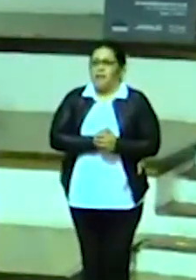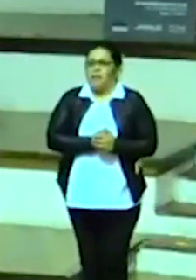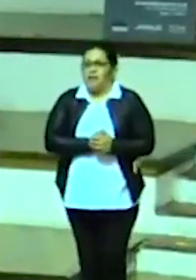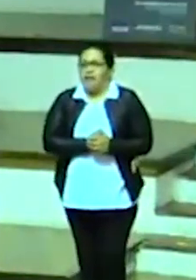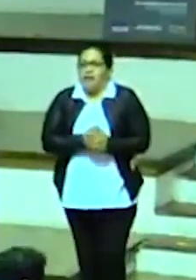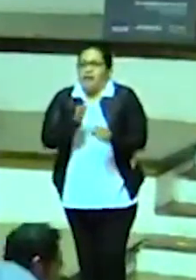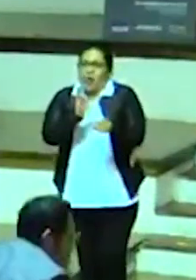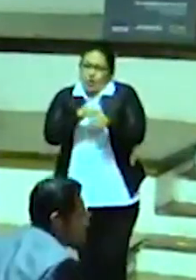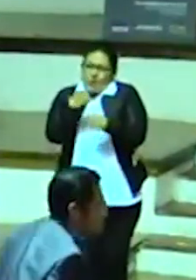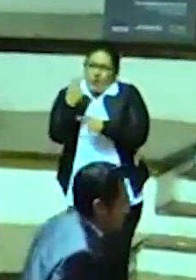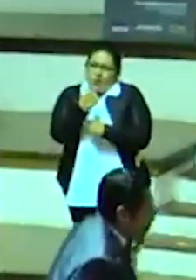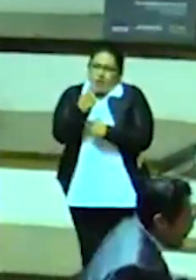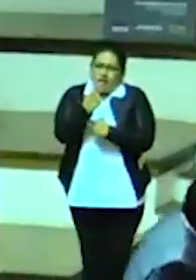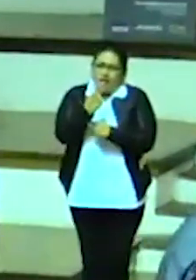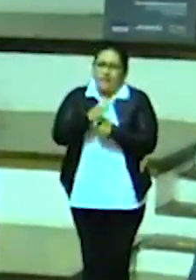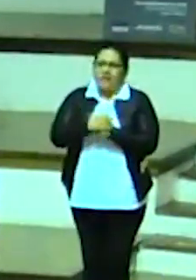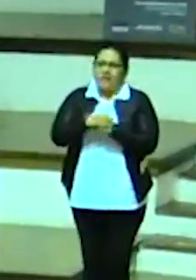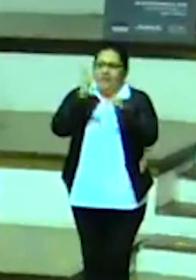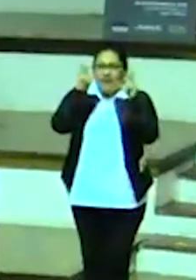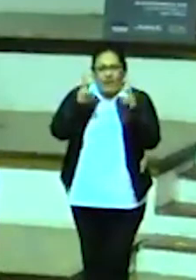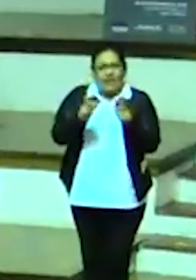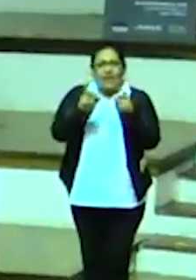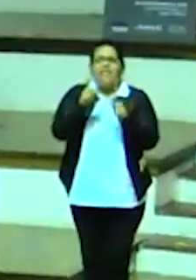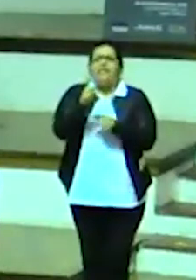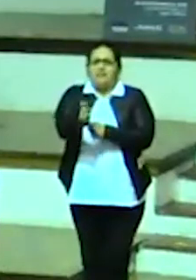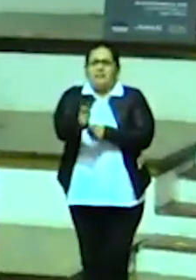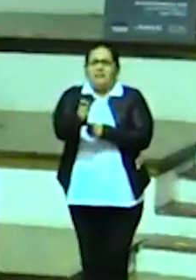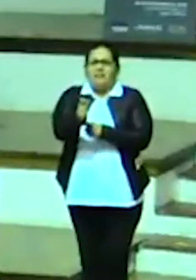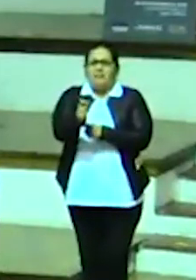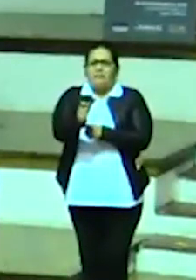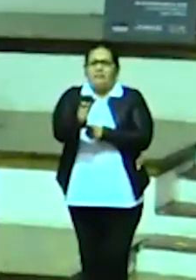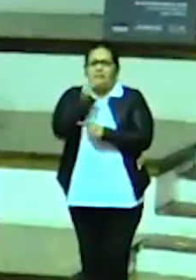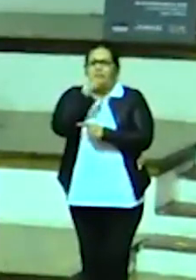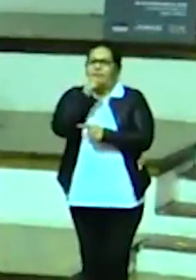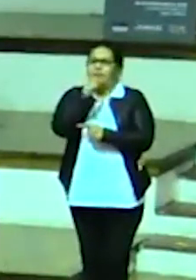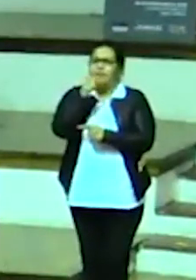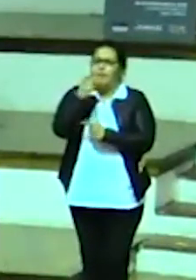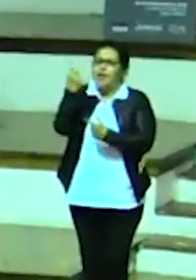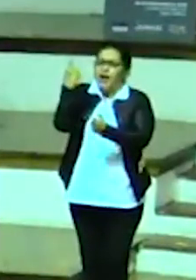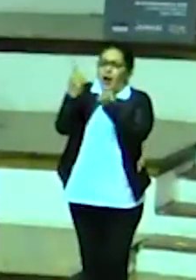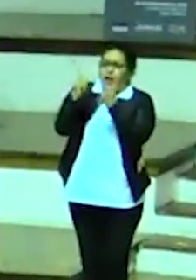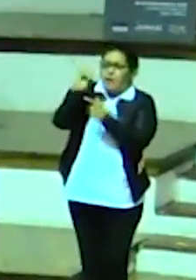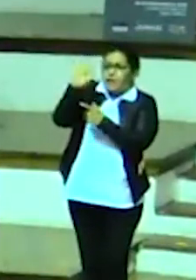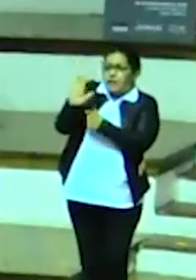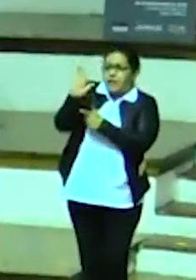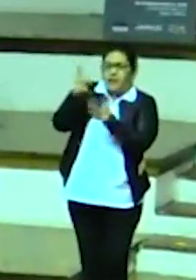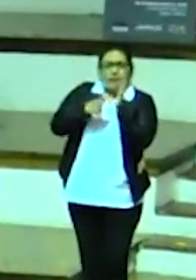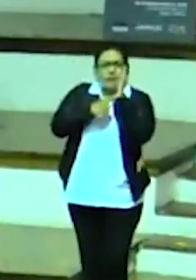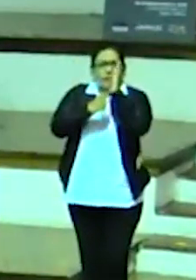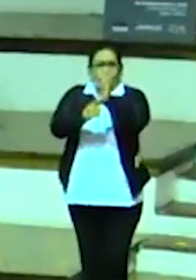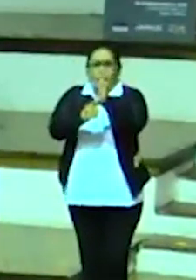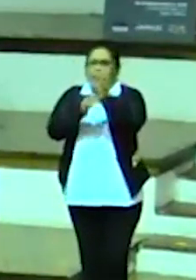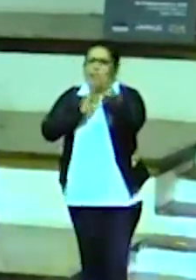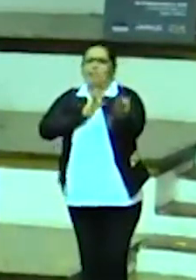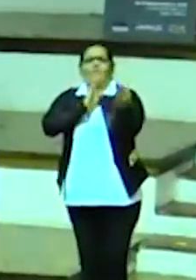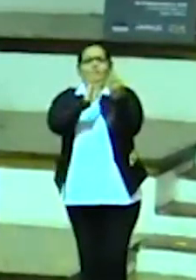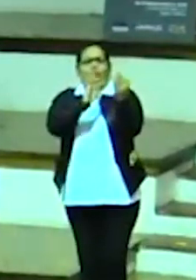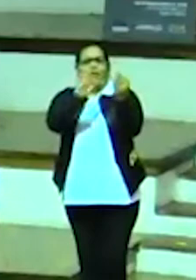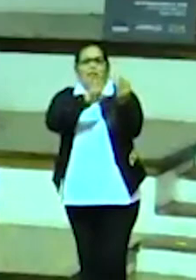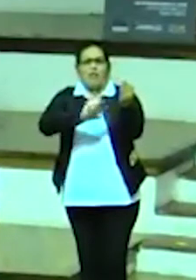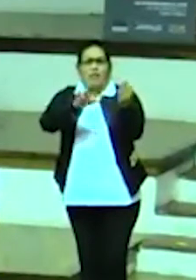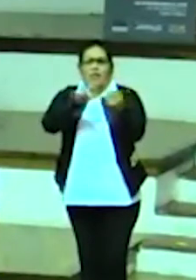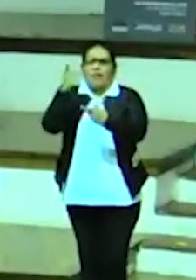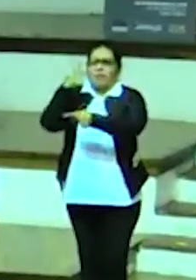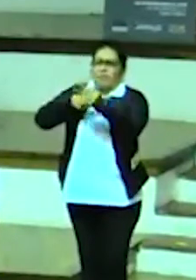especializada para combatir el narcomenudeo y un registro criminal, así como de una policía rosa para perseguir de oficio y erradicar